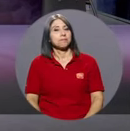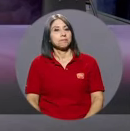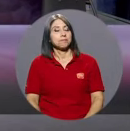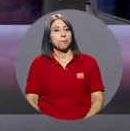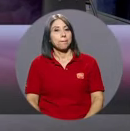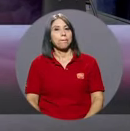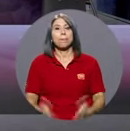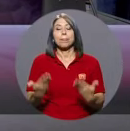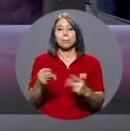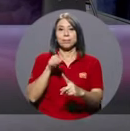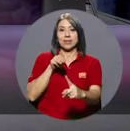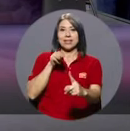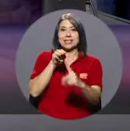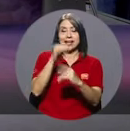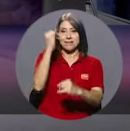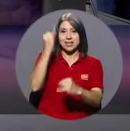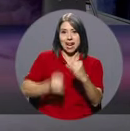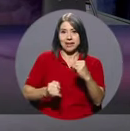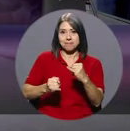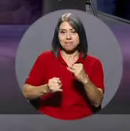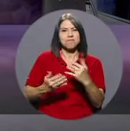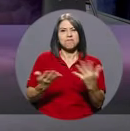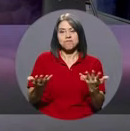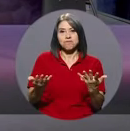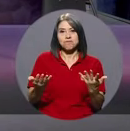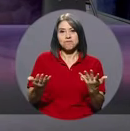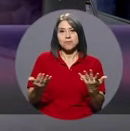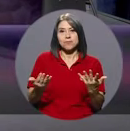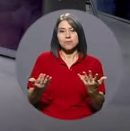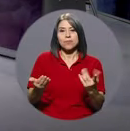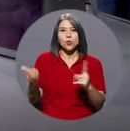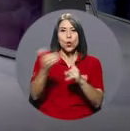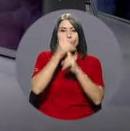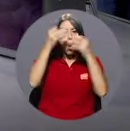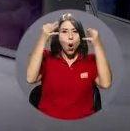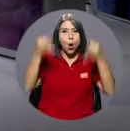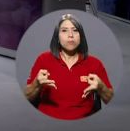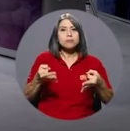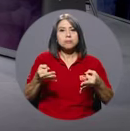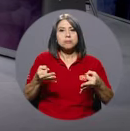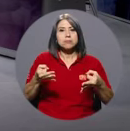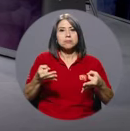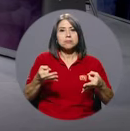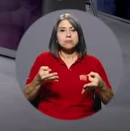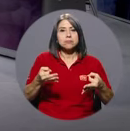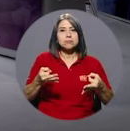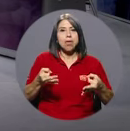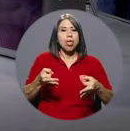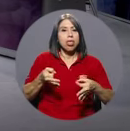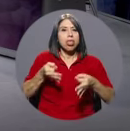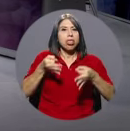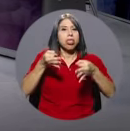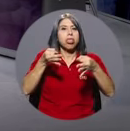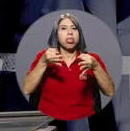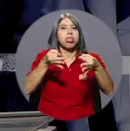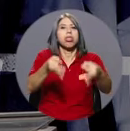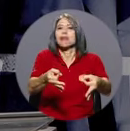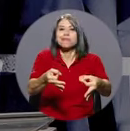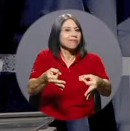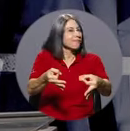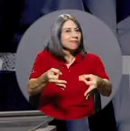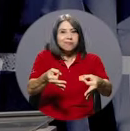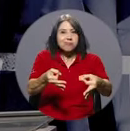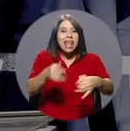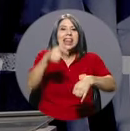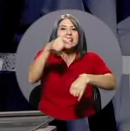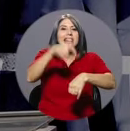Daniel. Bueno, el mensaje final para mí es tomar decisiones. No deje pasar el